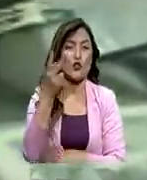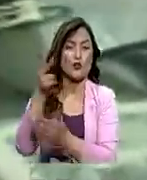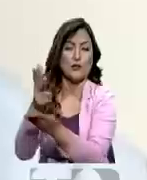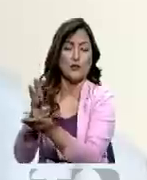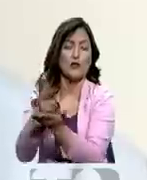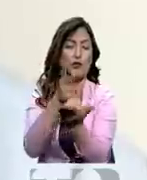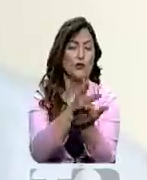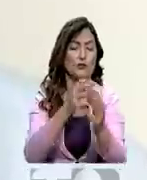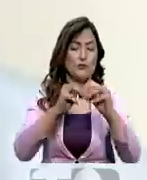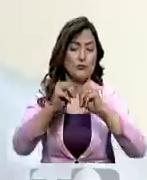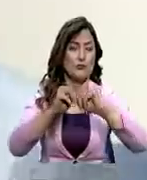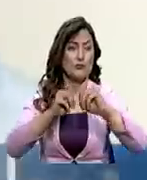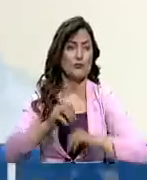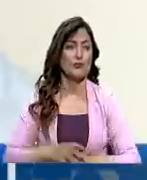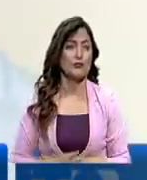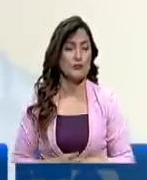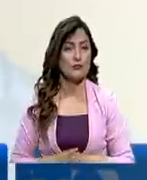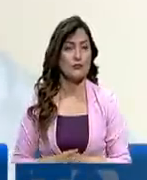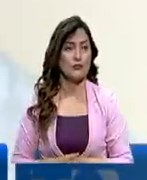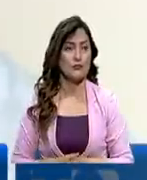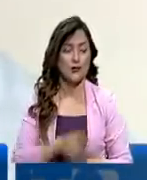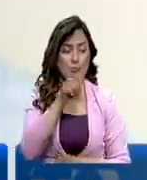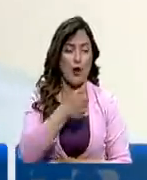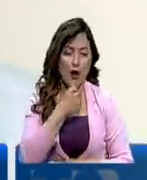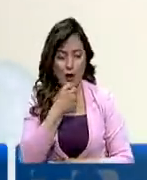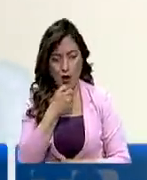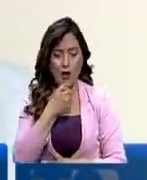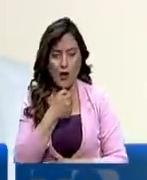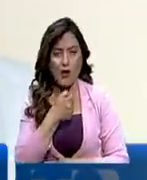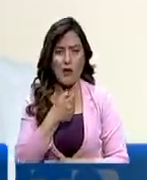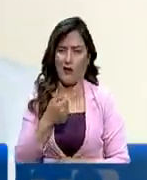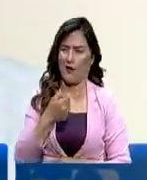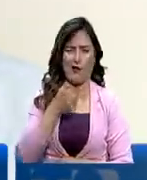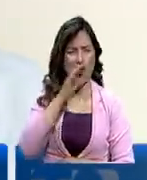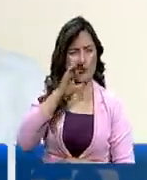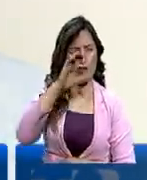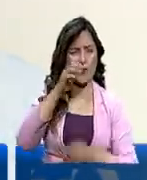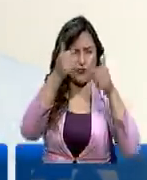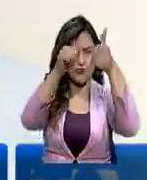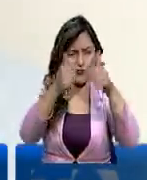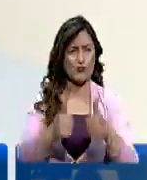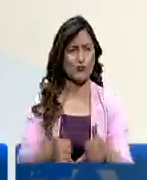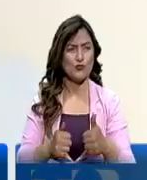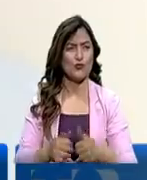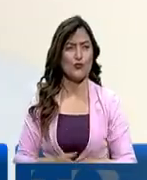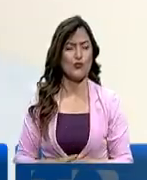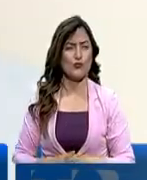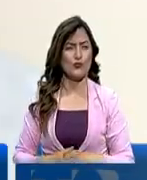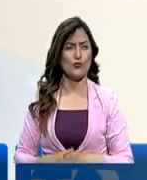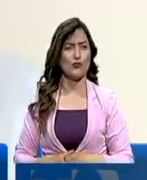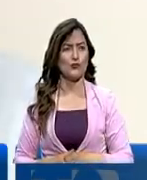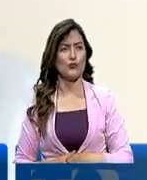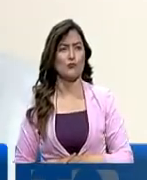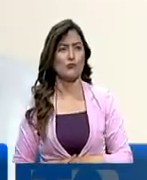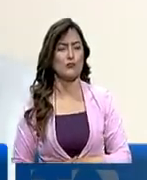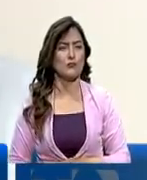del metro. Es decir, cada presentación, estas pequeñas presentaciones que se hacían al estilo de urbano, cuesta